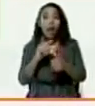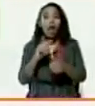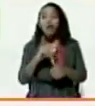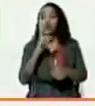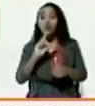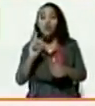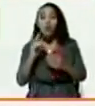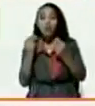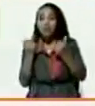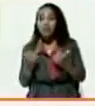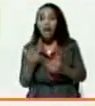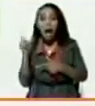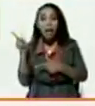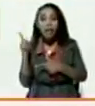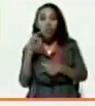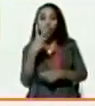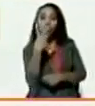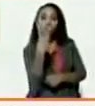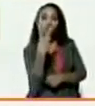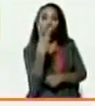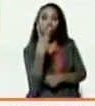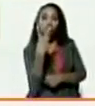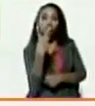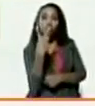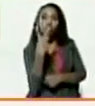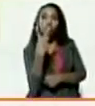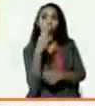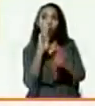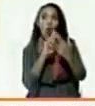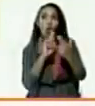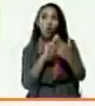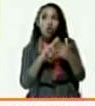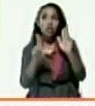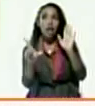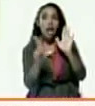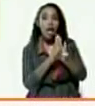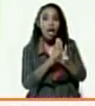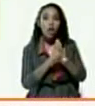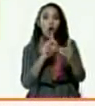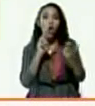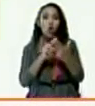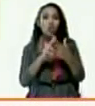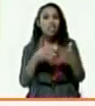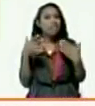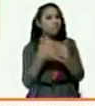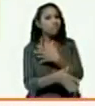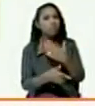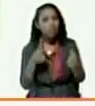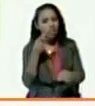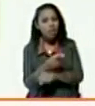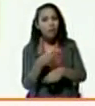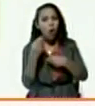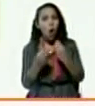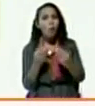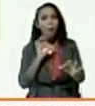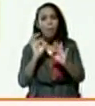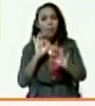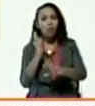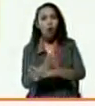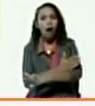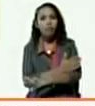tenemos, no un suplente, tenemos dos que conocen la ley, que conocen qué es lo que deben hacer, preparándonos